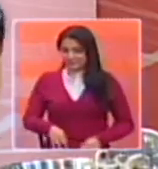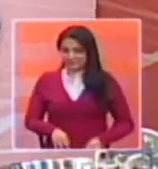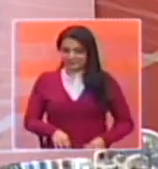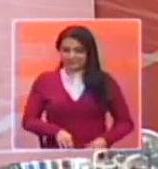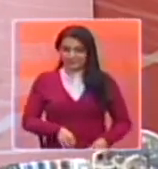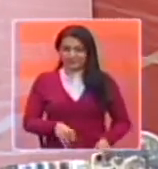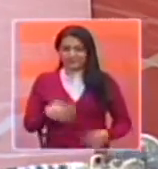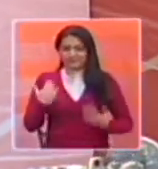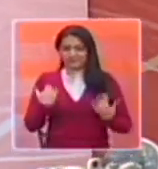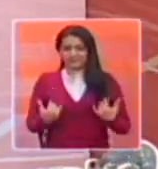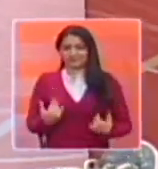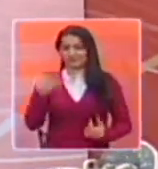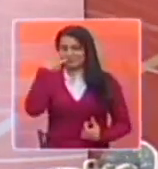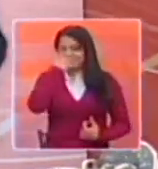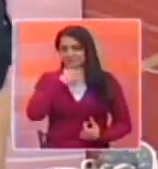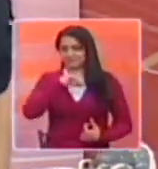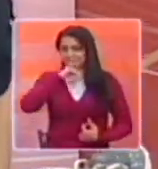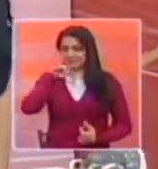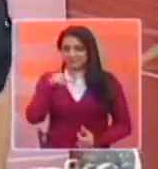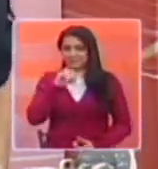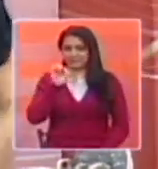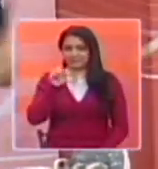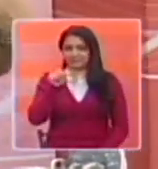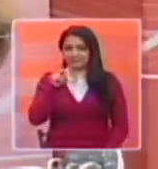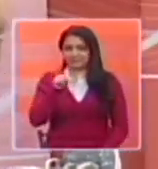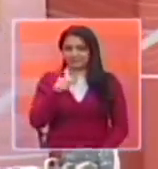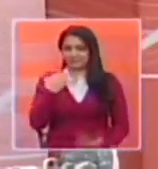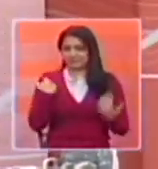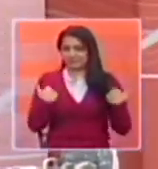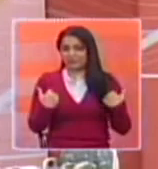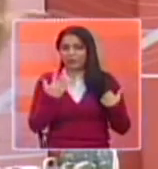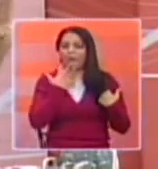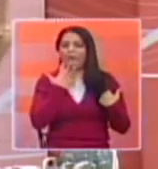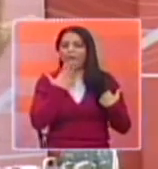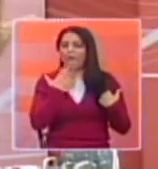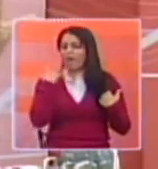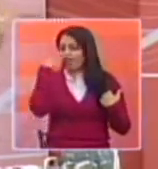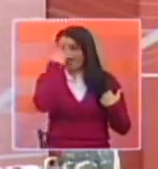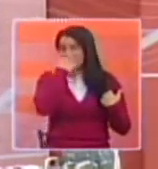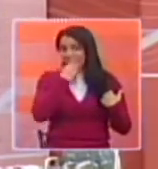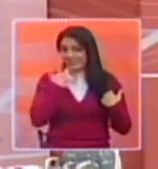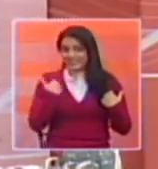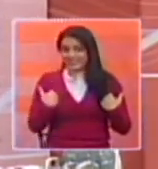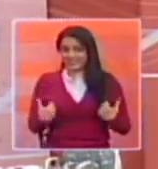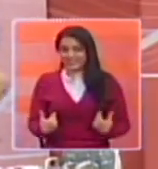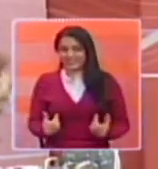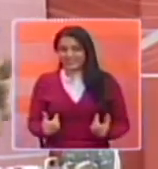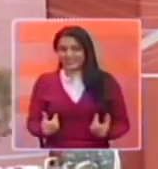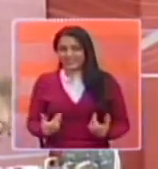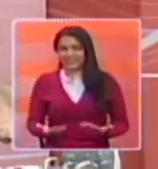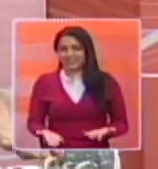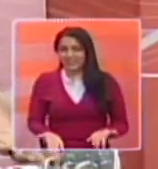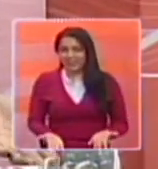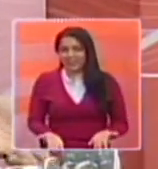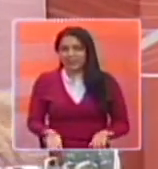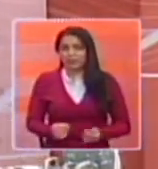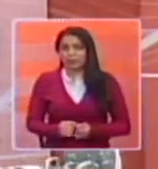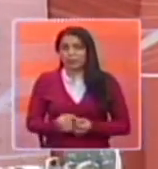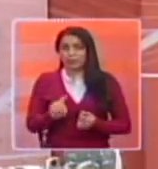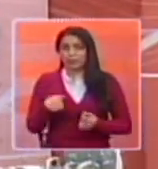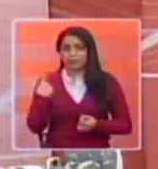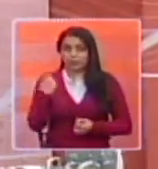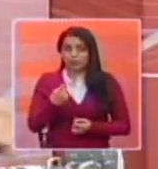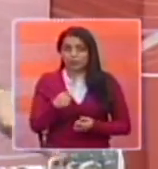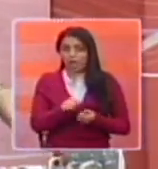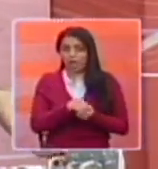por si acaso, esta blusa, que es preciosa. Tiene un color lindo, ¿verdad? Tiene un color precioso. Pero si a la primera lavada se me